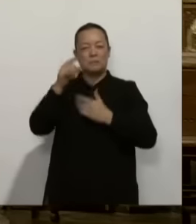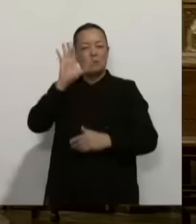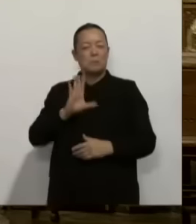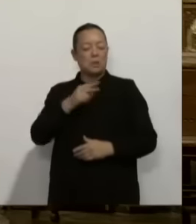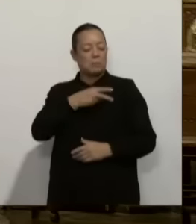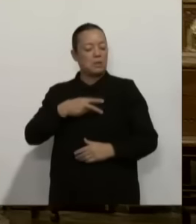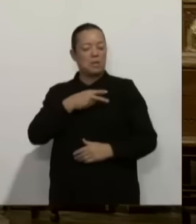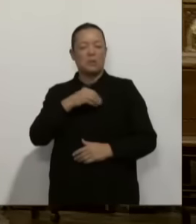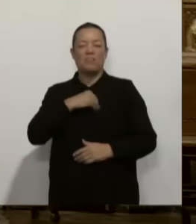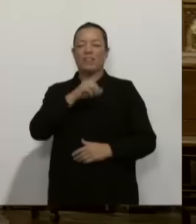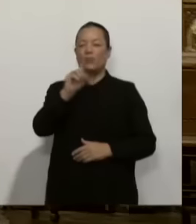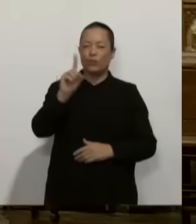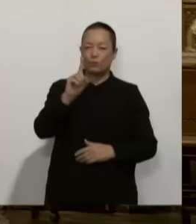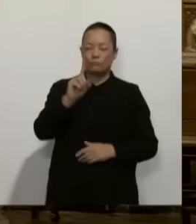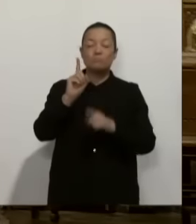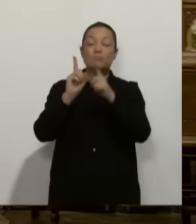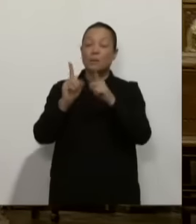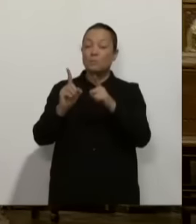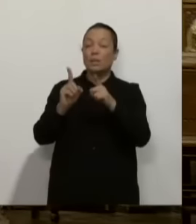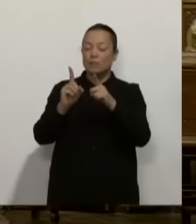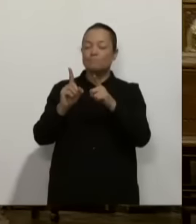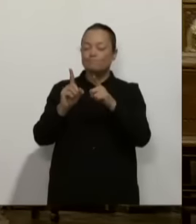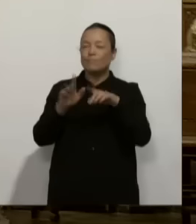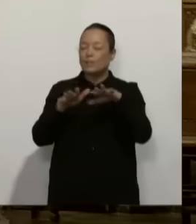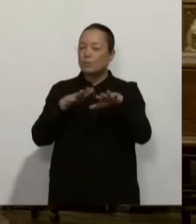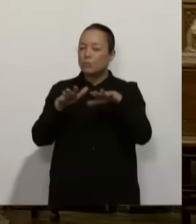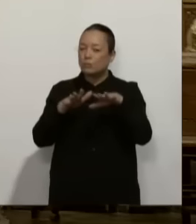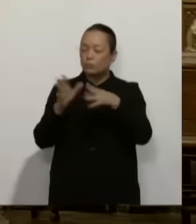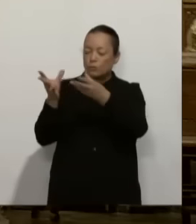es solamente un misterio, también es un desafío.